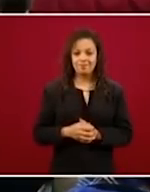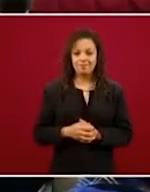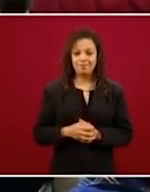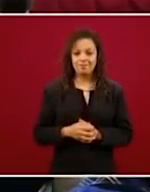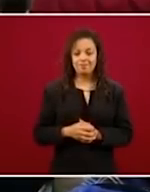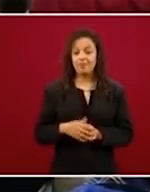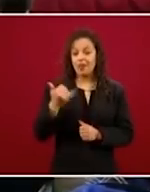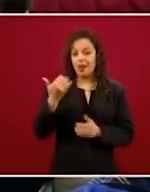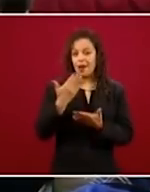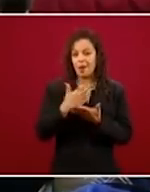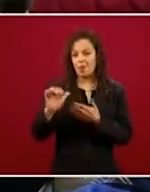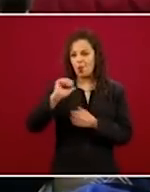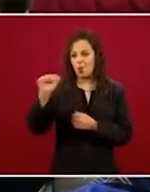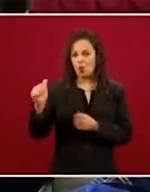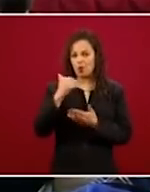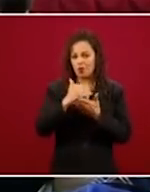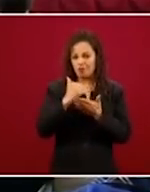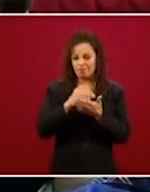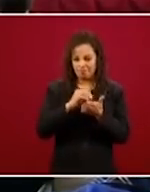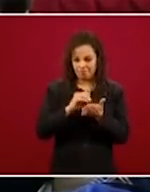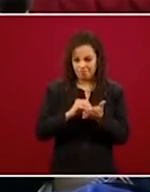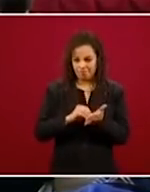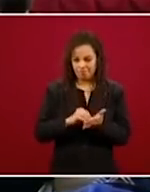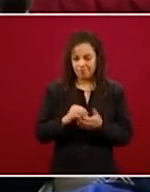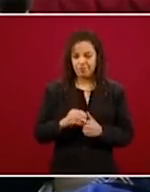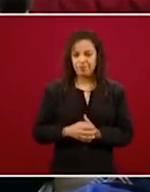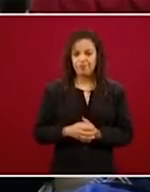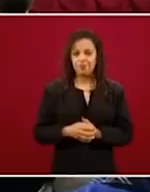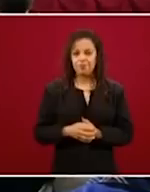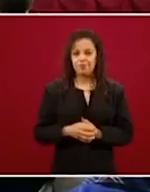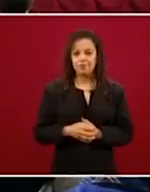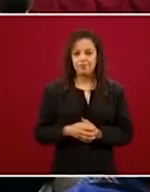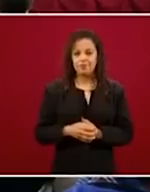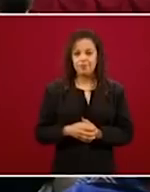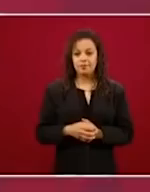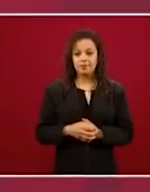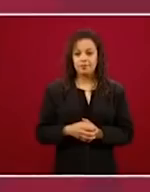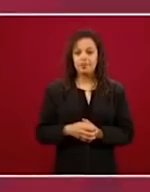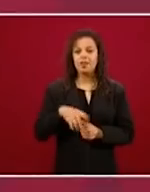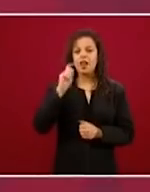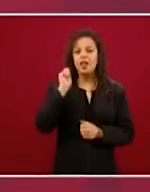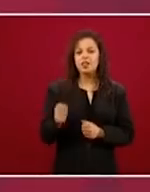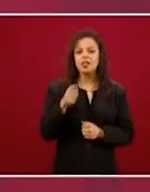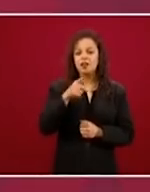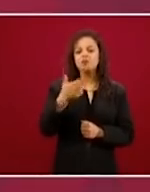los que manejan todos nuestros volamos son mujeres